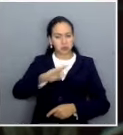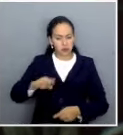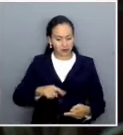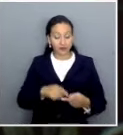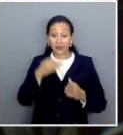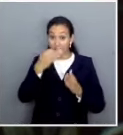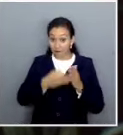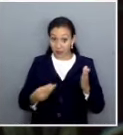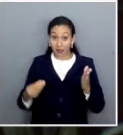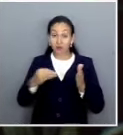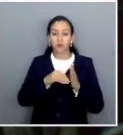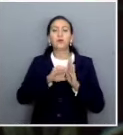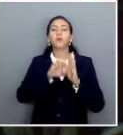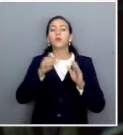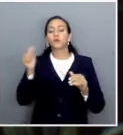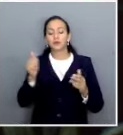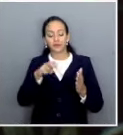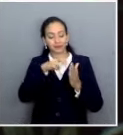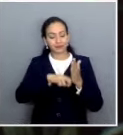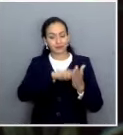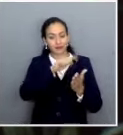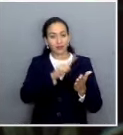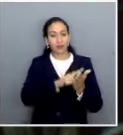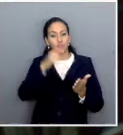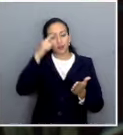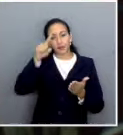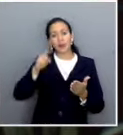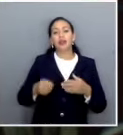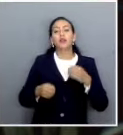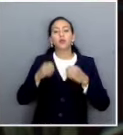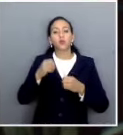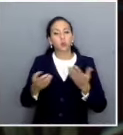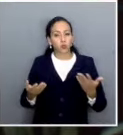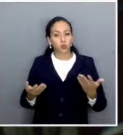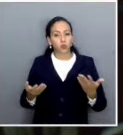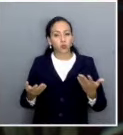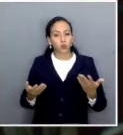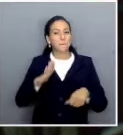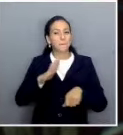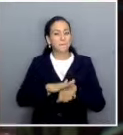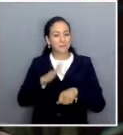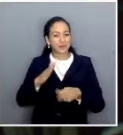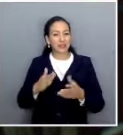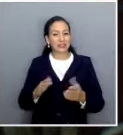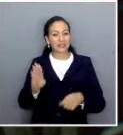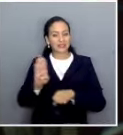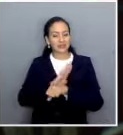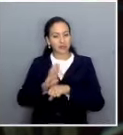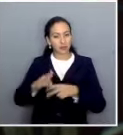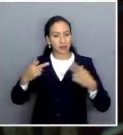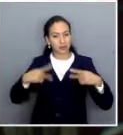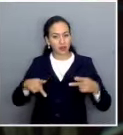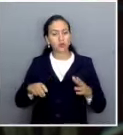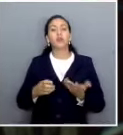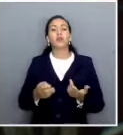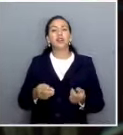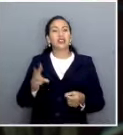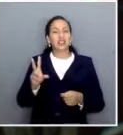trabajado aquí, para hacer los juicios del apartado B más sumarios, que no sean tan tortuosos. Otra para